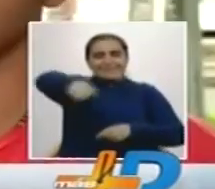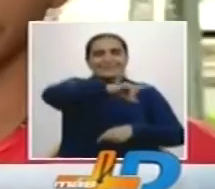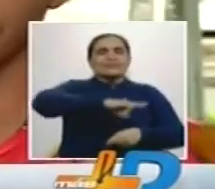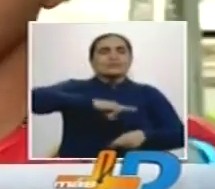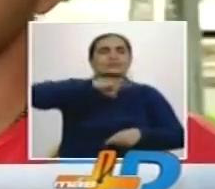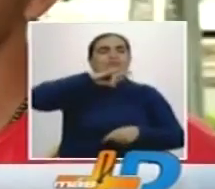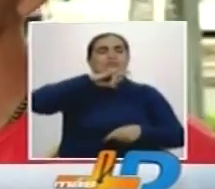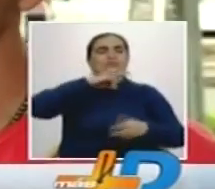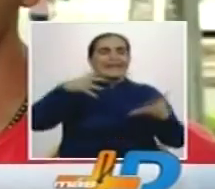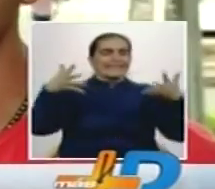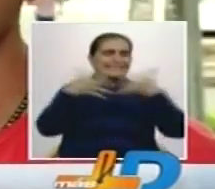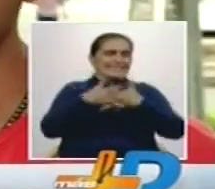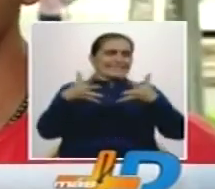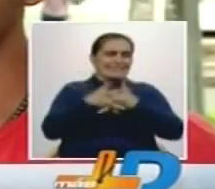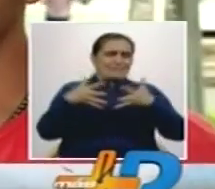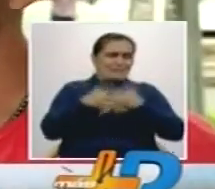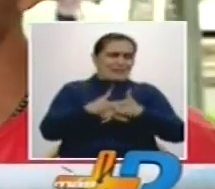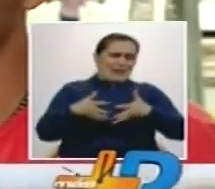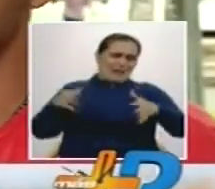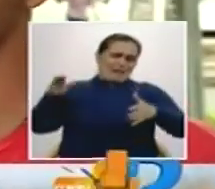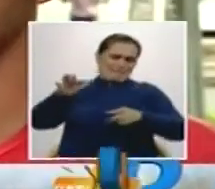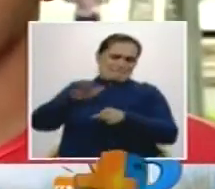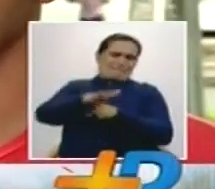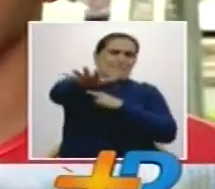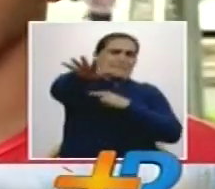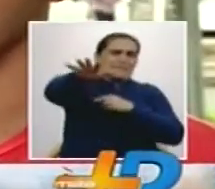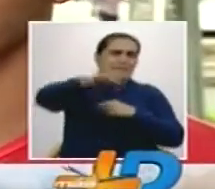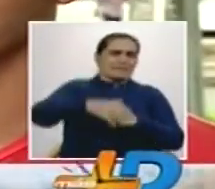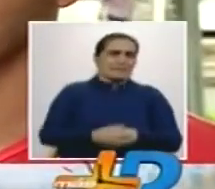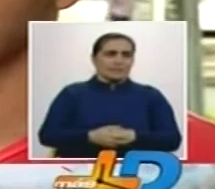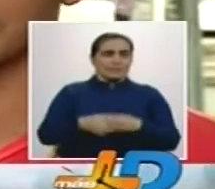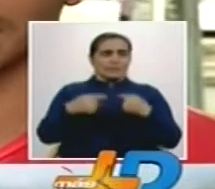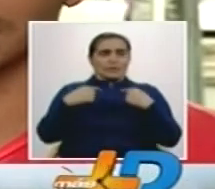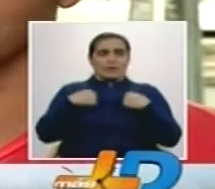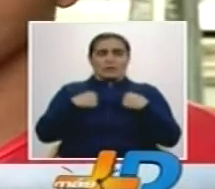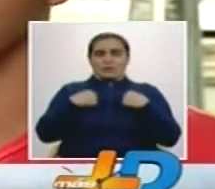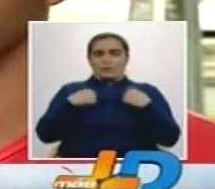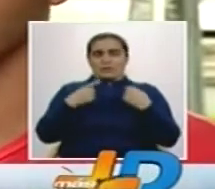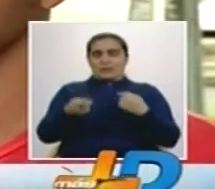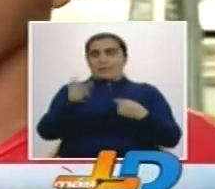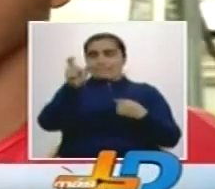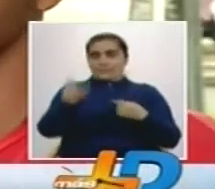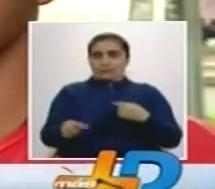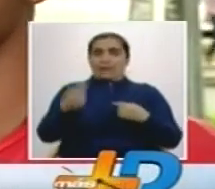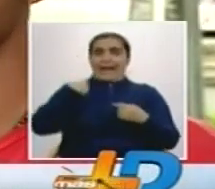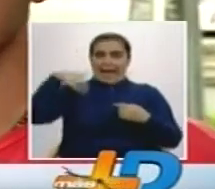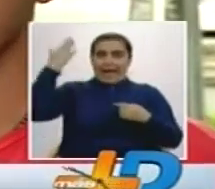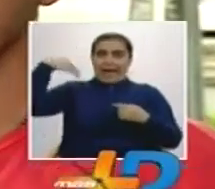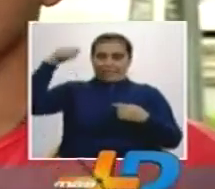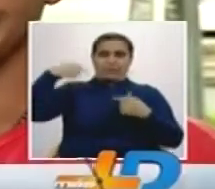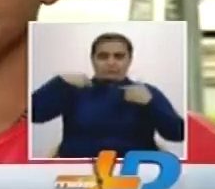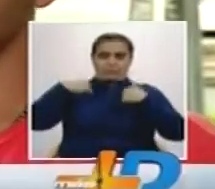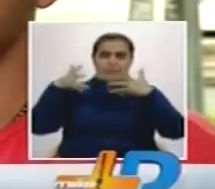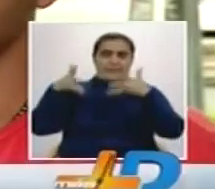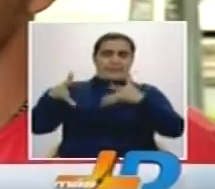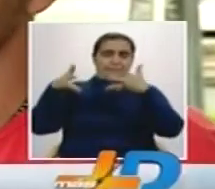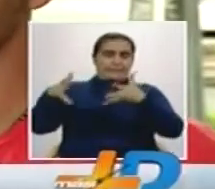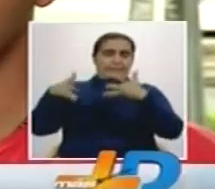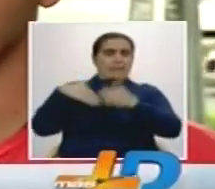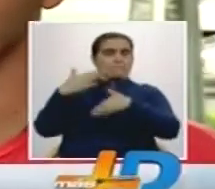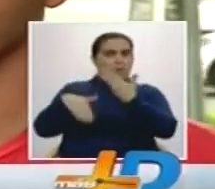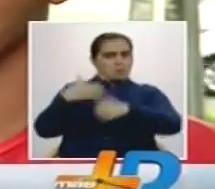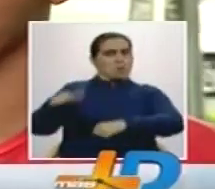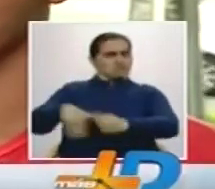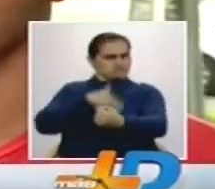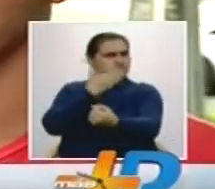dejé el cargo archivo, lo capacité y pues rápidamente con sus capacidades y su talento se ganó el puesto. A lo largo de todos